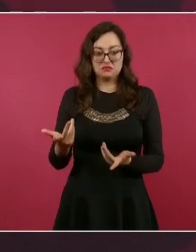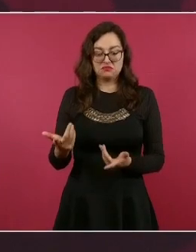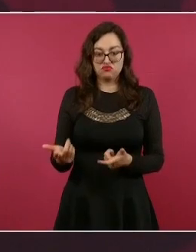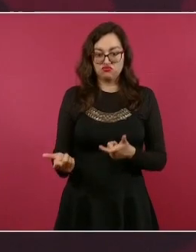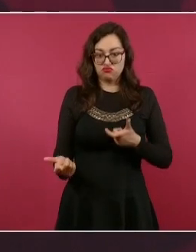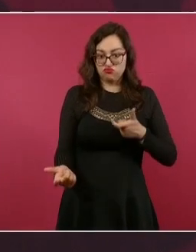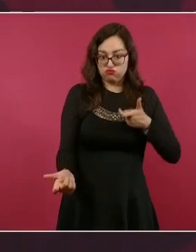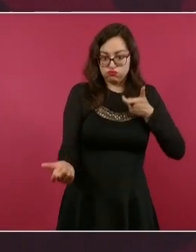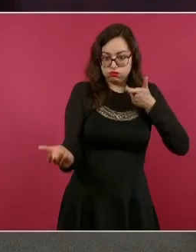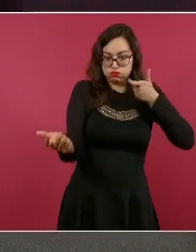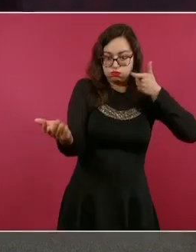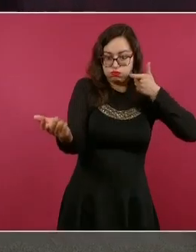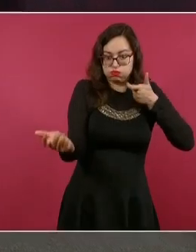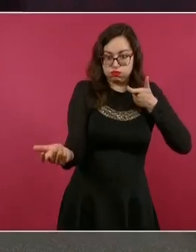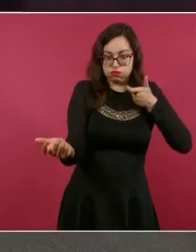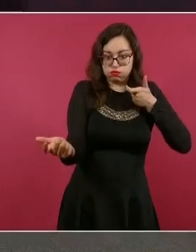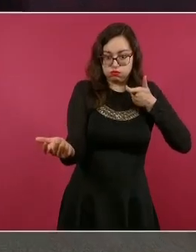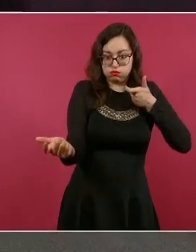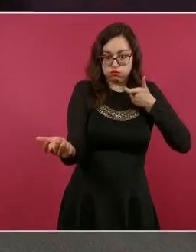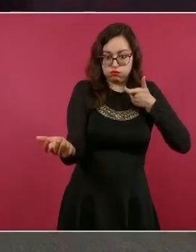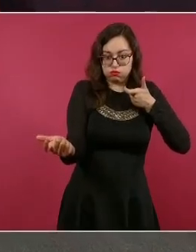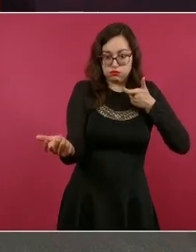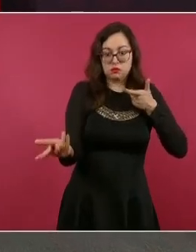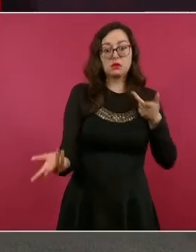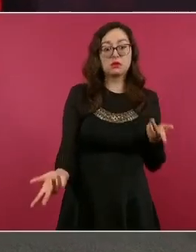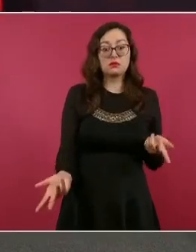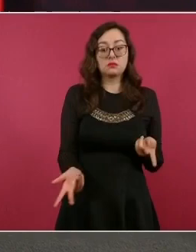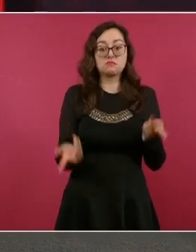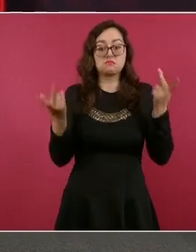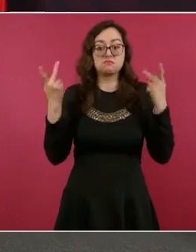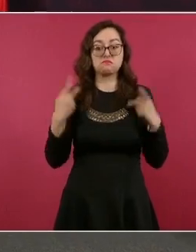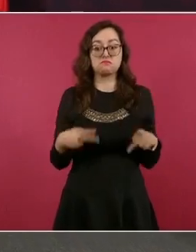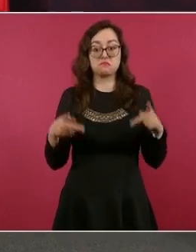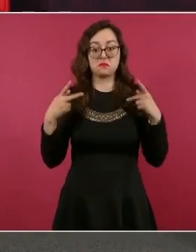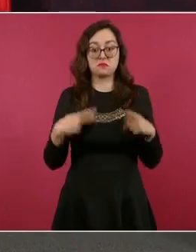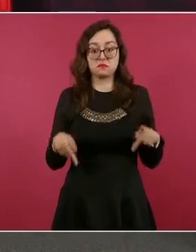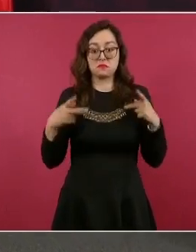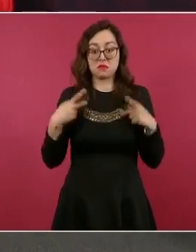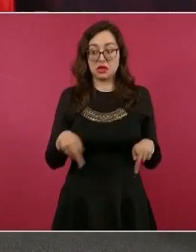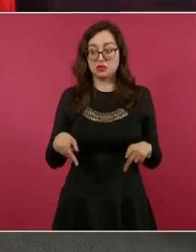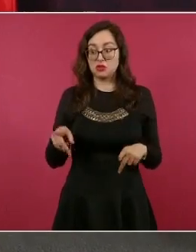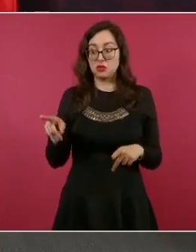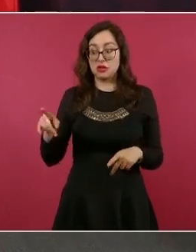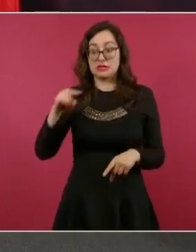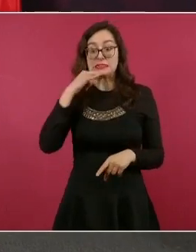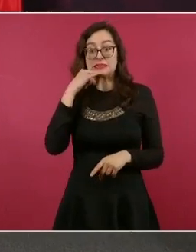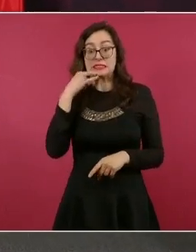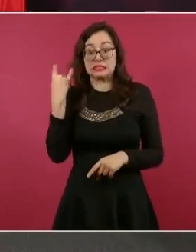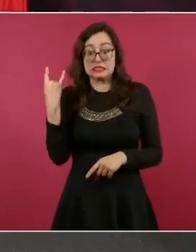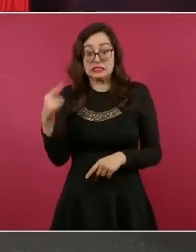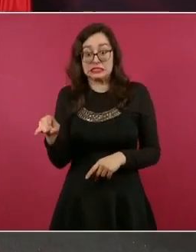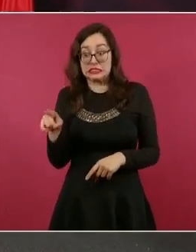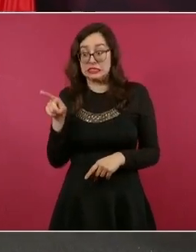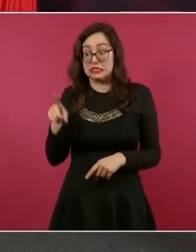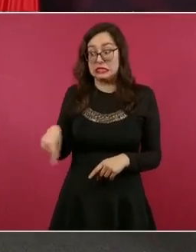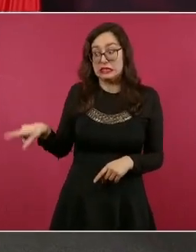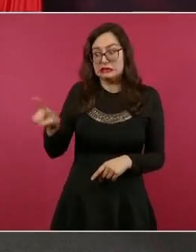francotiradores para que la gente de Chile no llegara a nuestra embajada. Pero una vez que llegaba